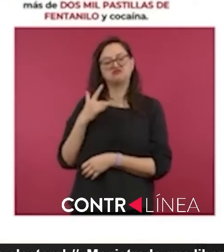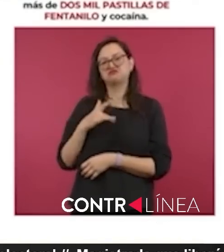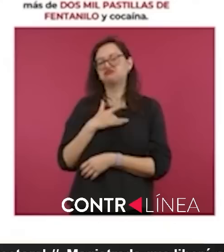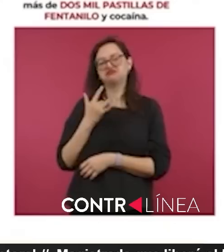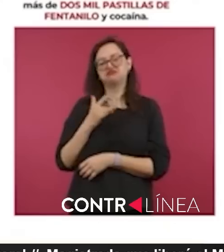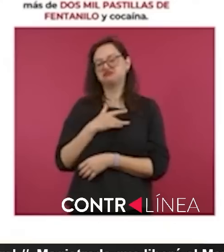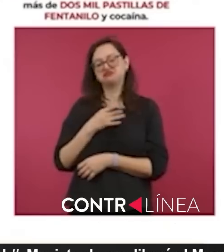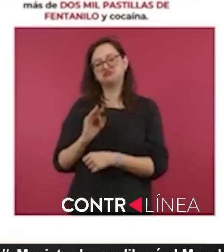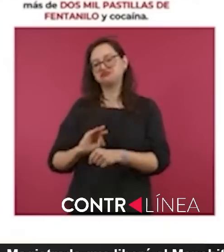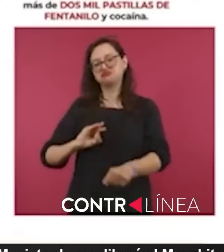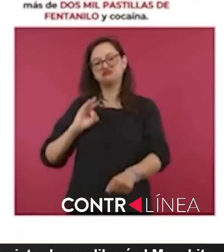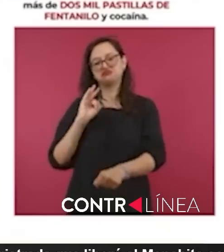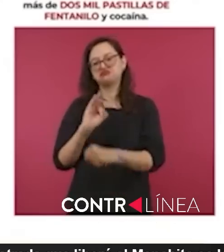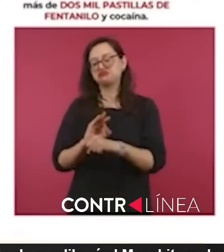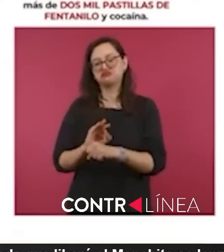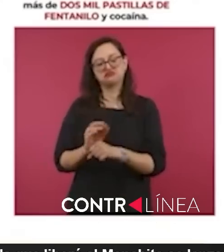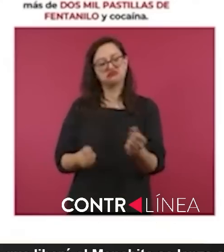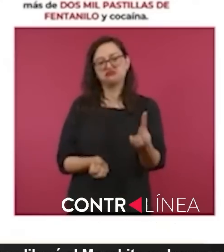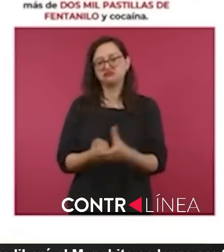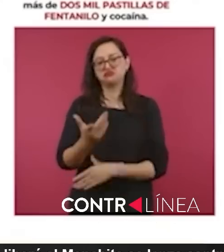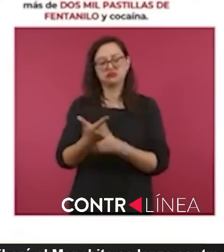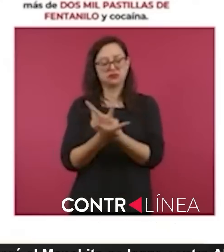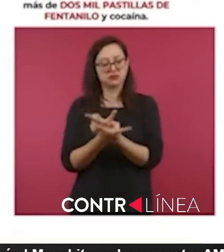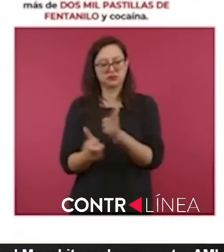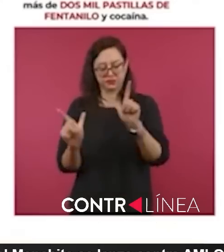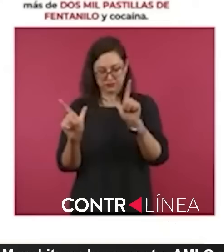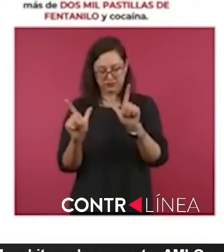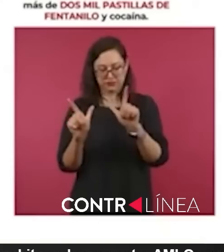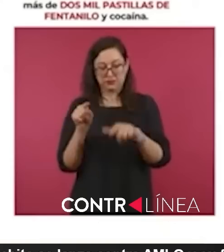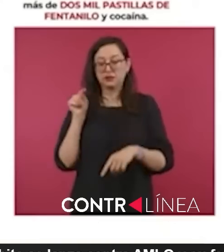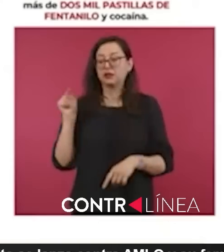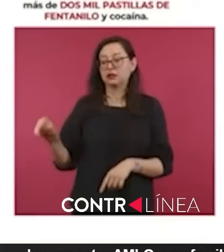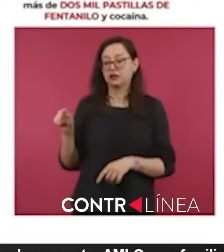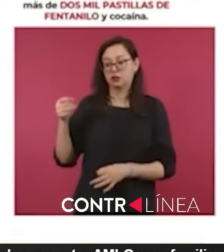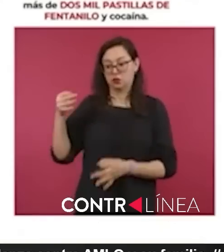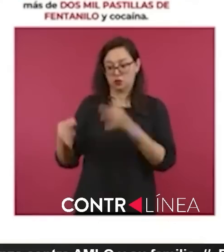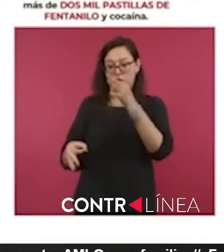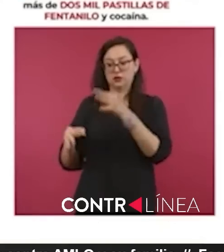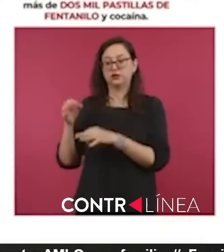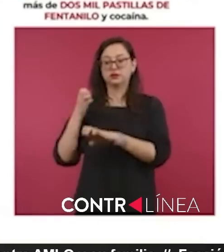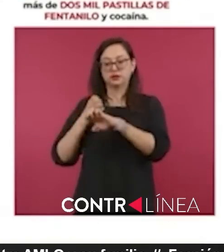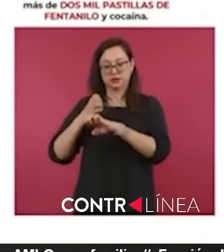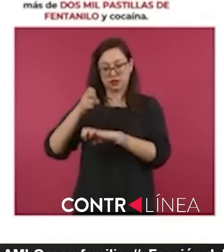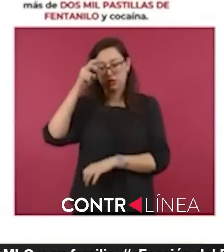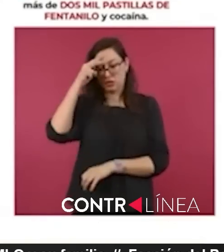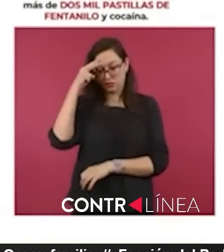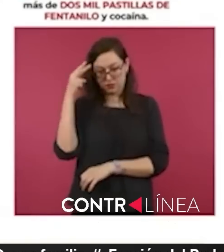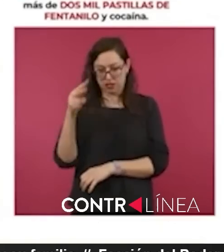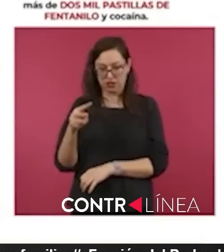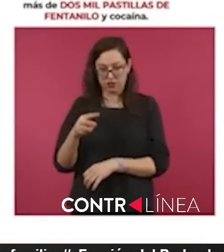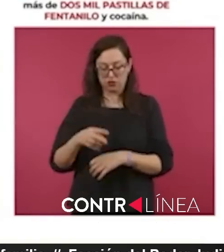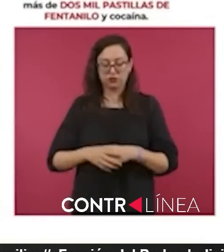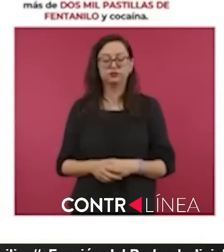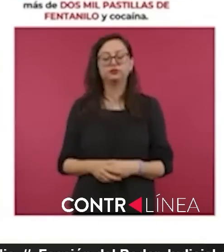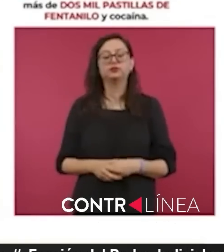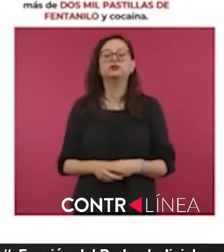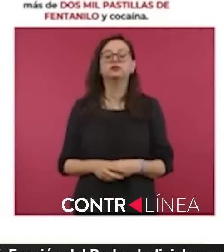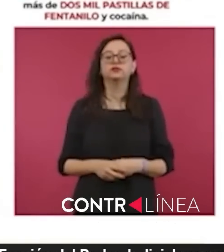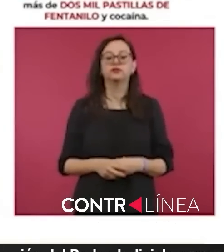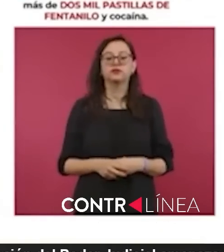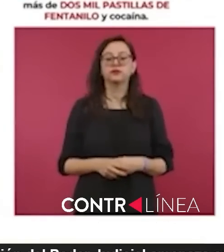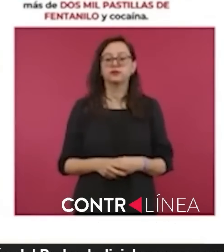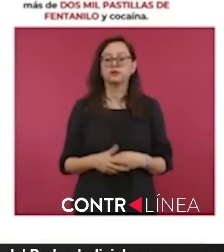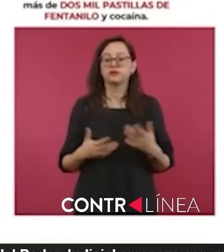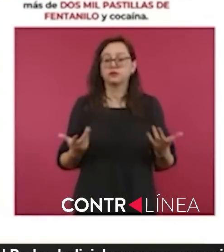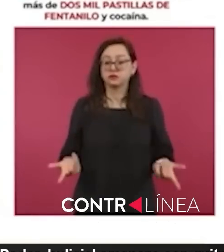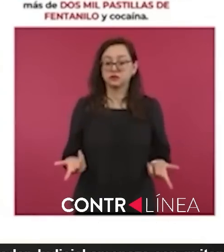de Justicia Penal Federal en el Estado de México con sede en Almoloya. Aquí, con base en